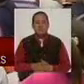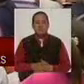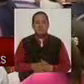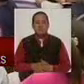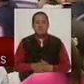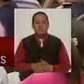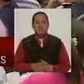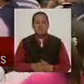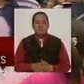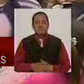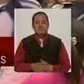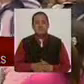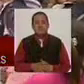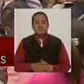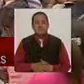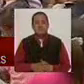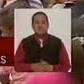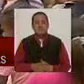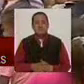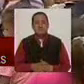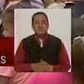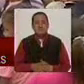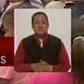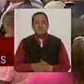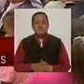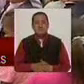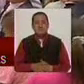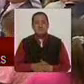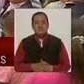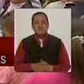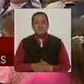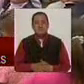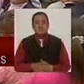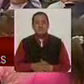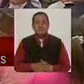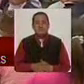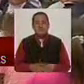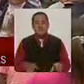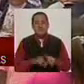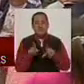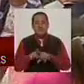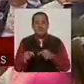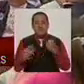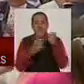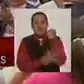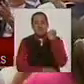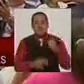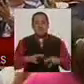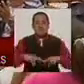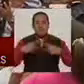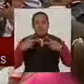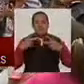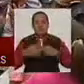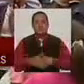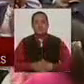los altos índices de desnutrición y también de pobreza extrema.